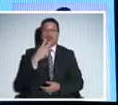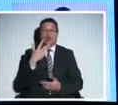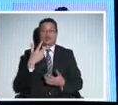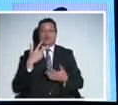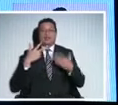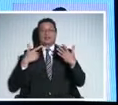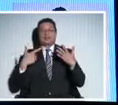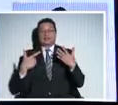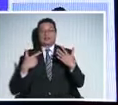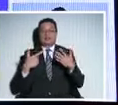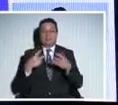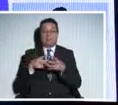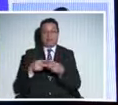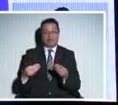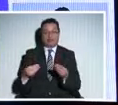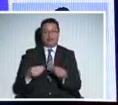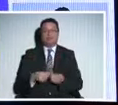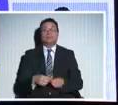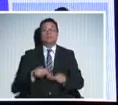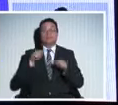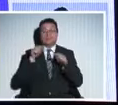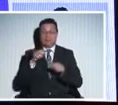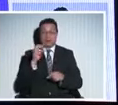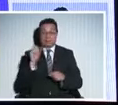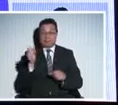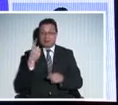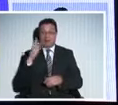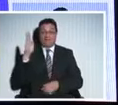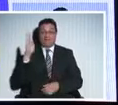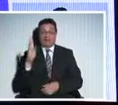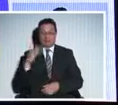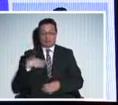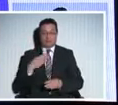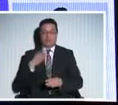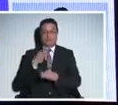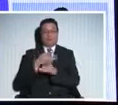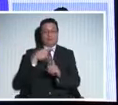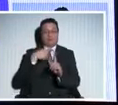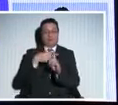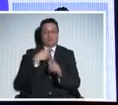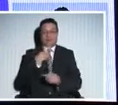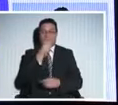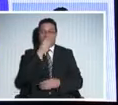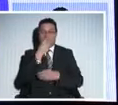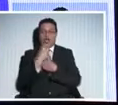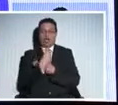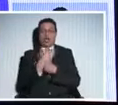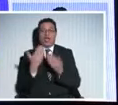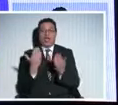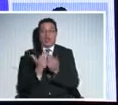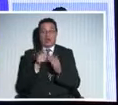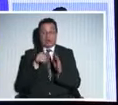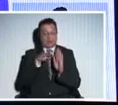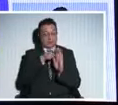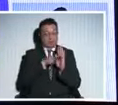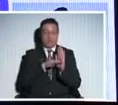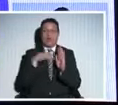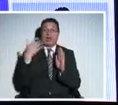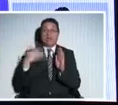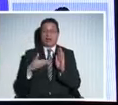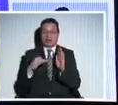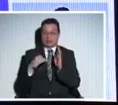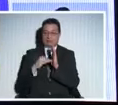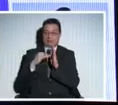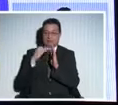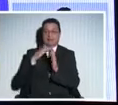752.665.387 pesos. Cuando pasé a primero básico, ingresé como beneficiario del programa de alimentación escolar escolar. Este programa es fundamental para el crecimiento y